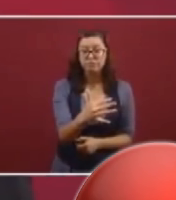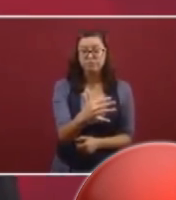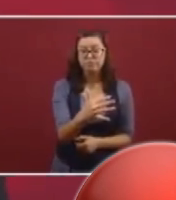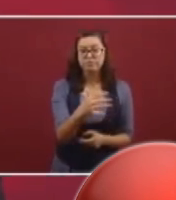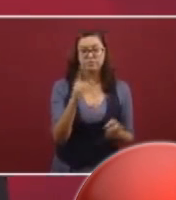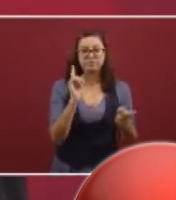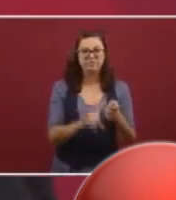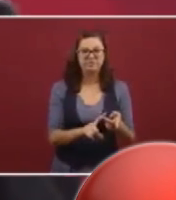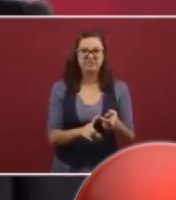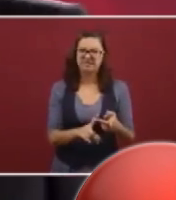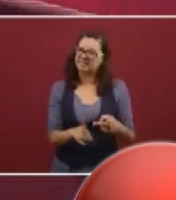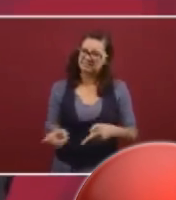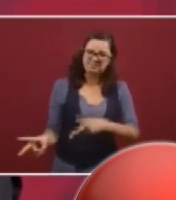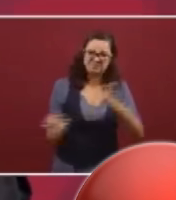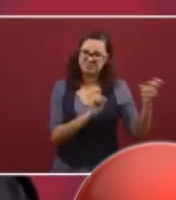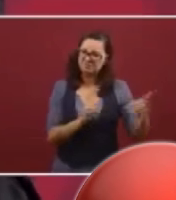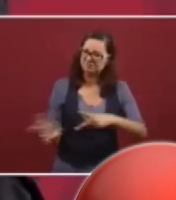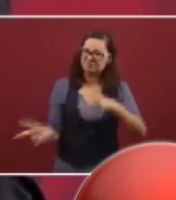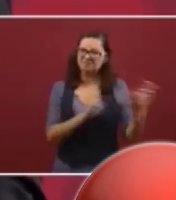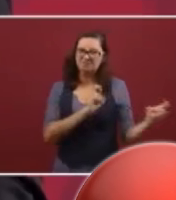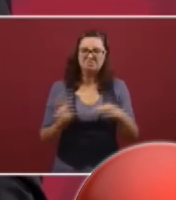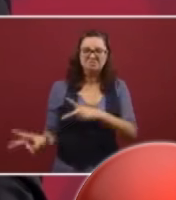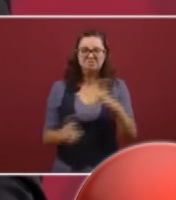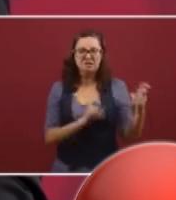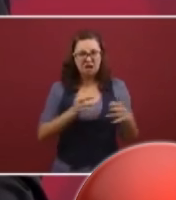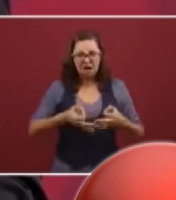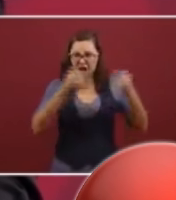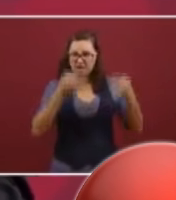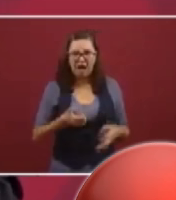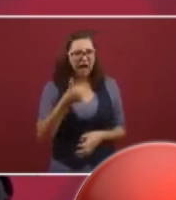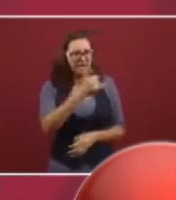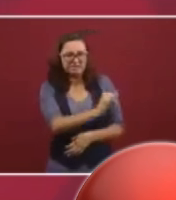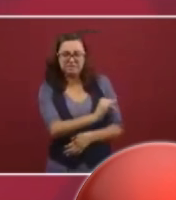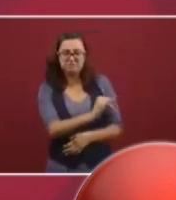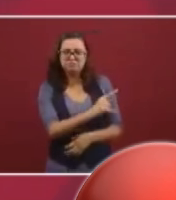el bandidaje oficial, ¿estás oyendo, Lozoya?